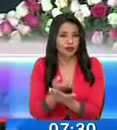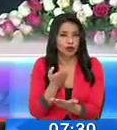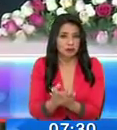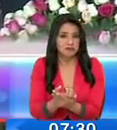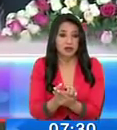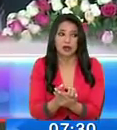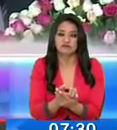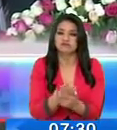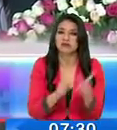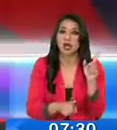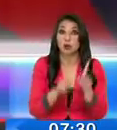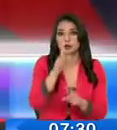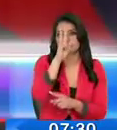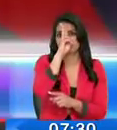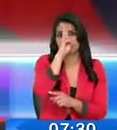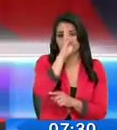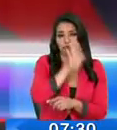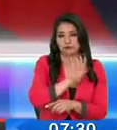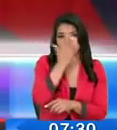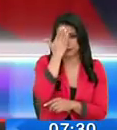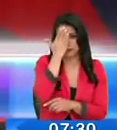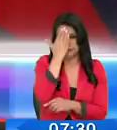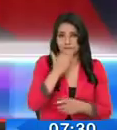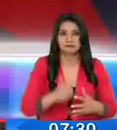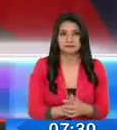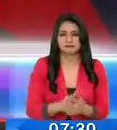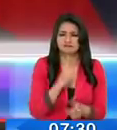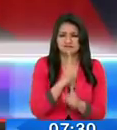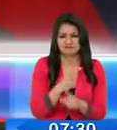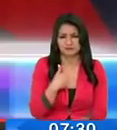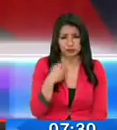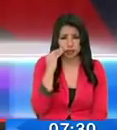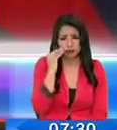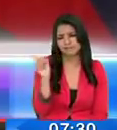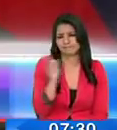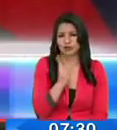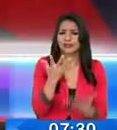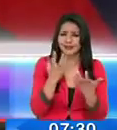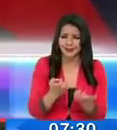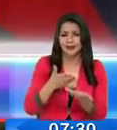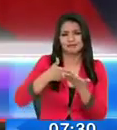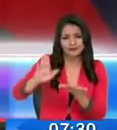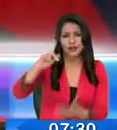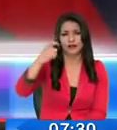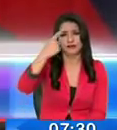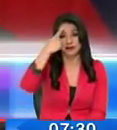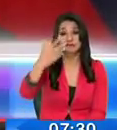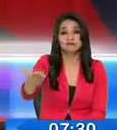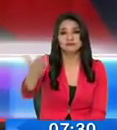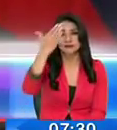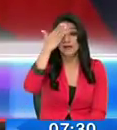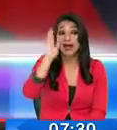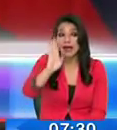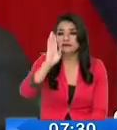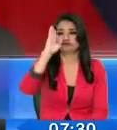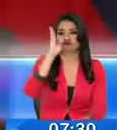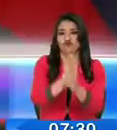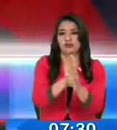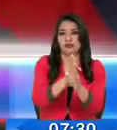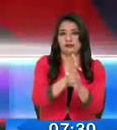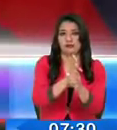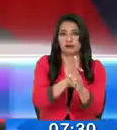otros intereses. Nadie se engañe pensando que no buscaban el golpe de Estado, buscaban el golpe de Estado. Ese fue el propósito de